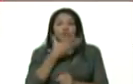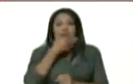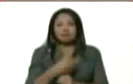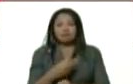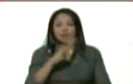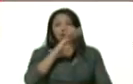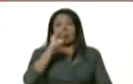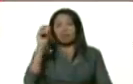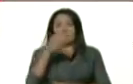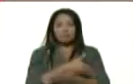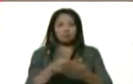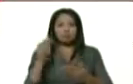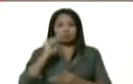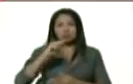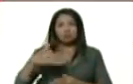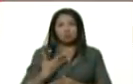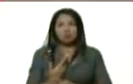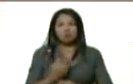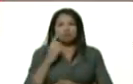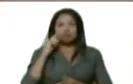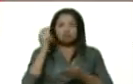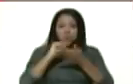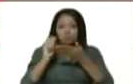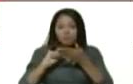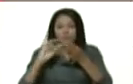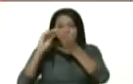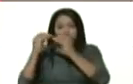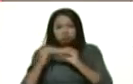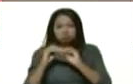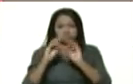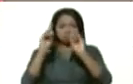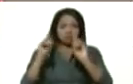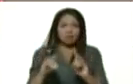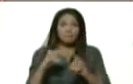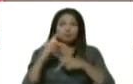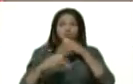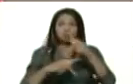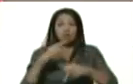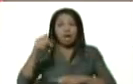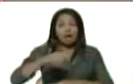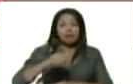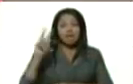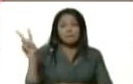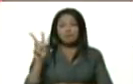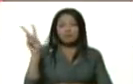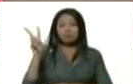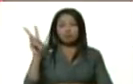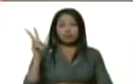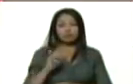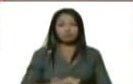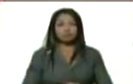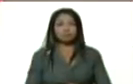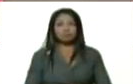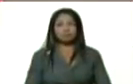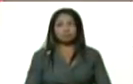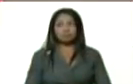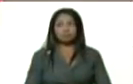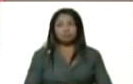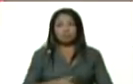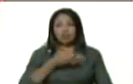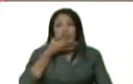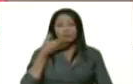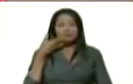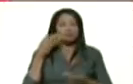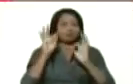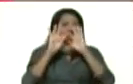Tomen nota y hagan sus respectivos ajustes. Producidos en Venezuela, de la mejor